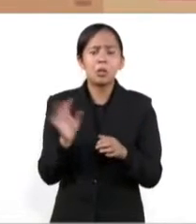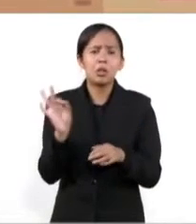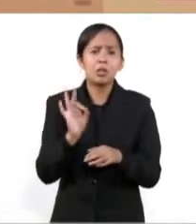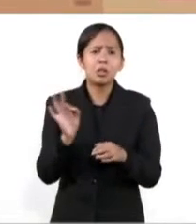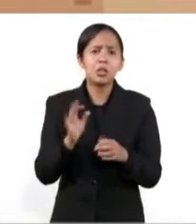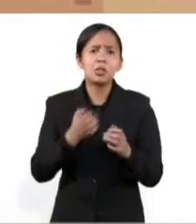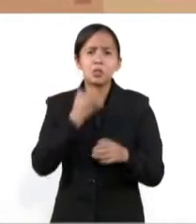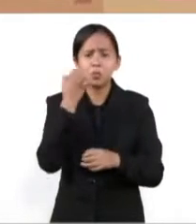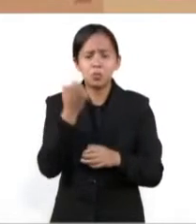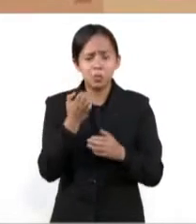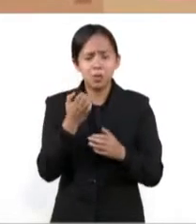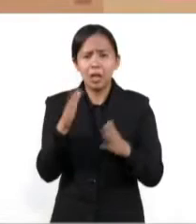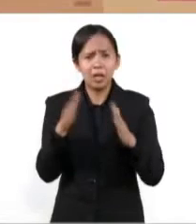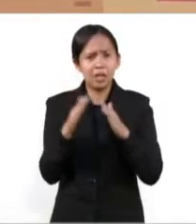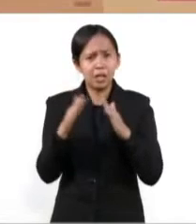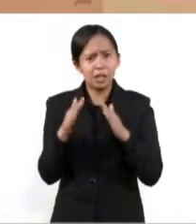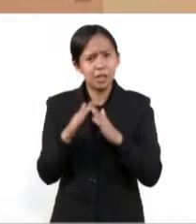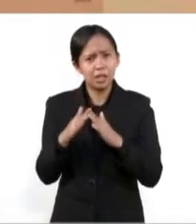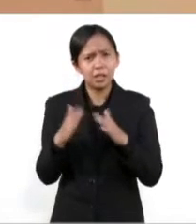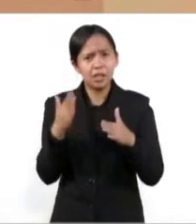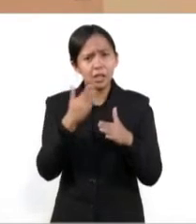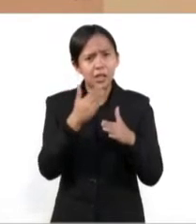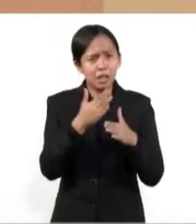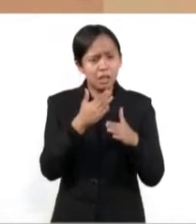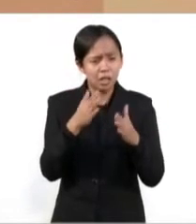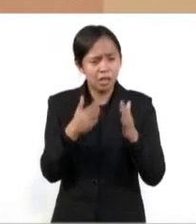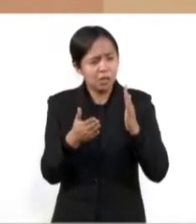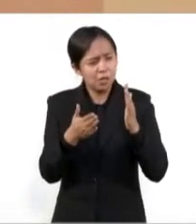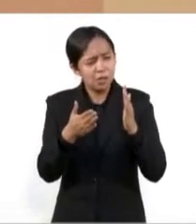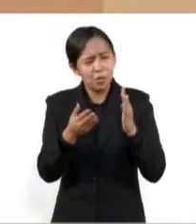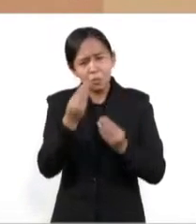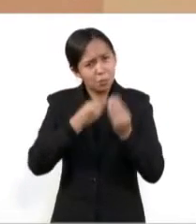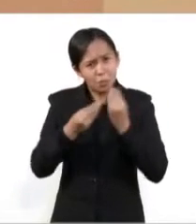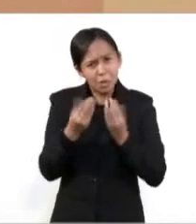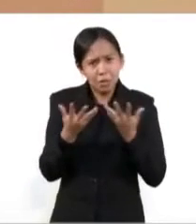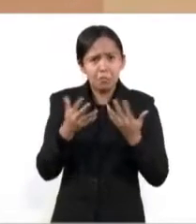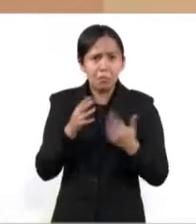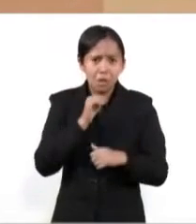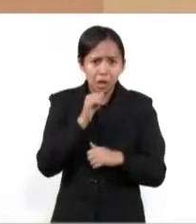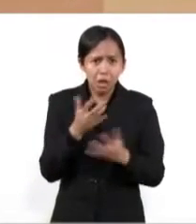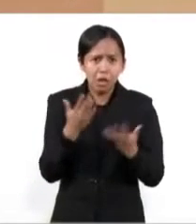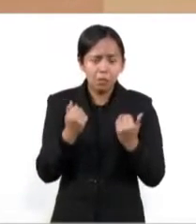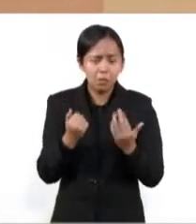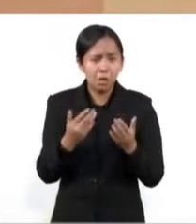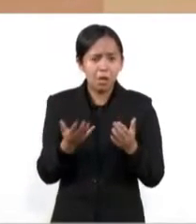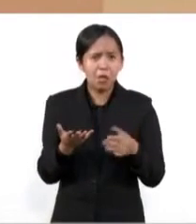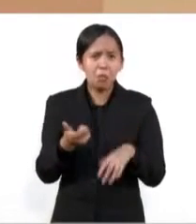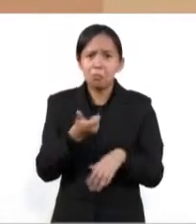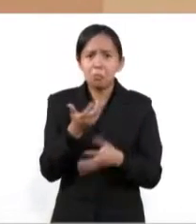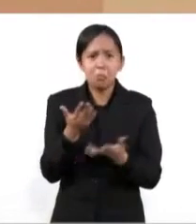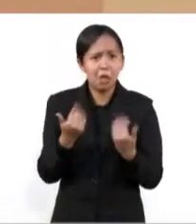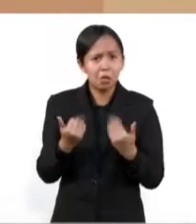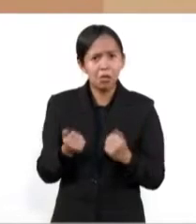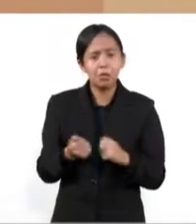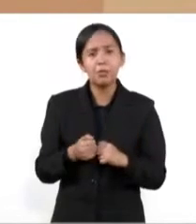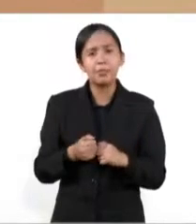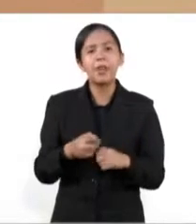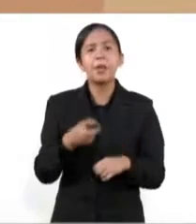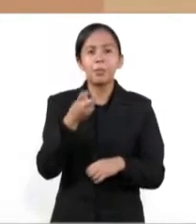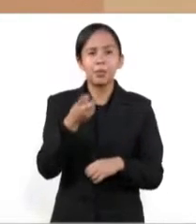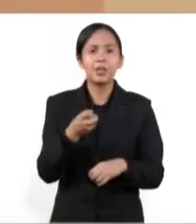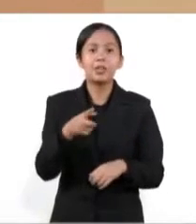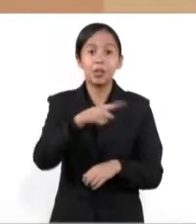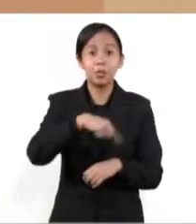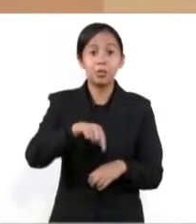desayunó ese día. Entonces, claro que queremos que todos tengan buenas calificaciones. Pero para que todos tengan buenas